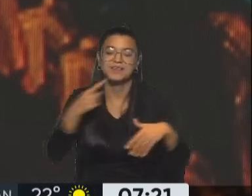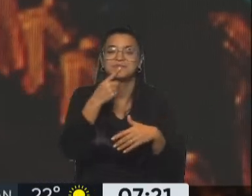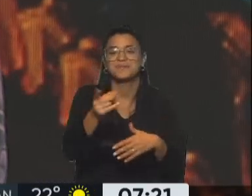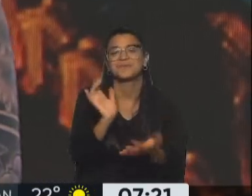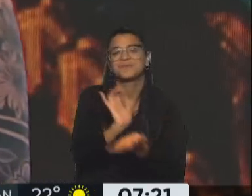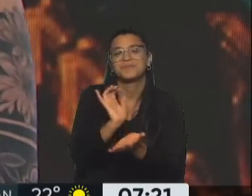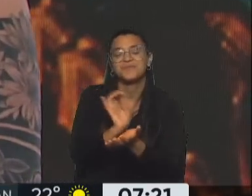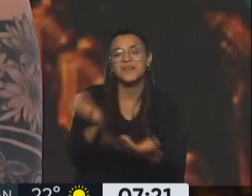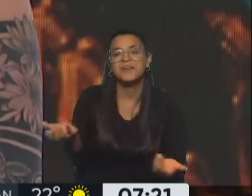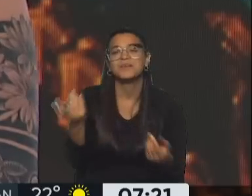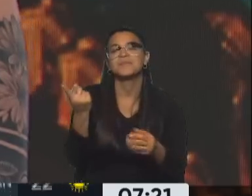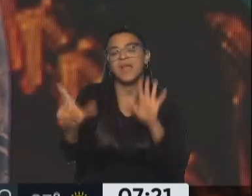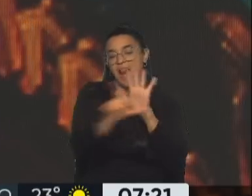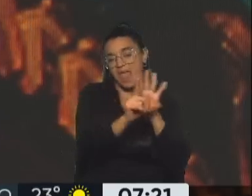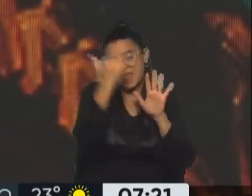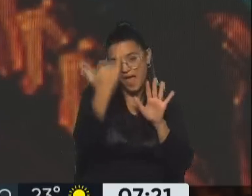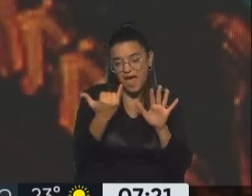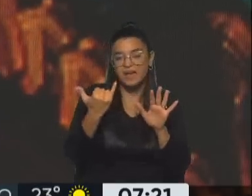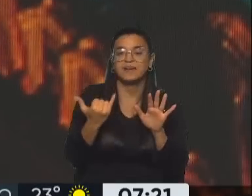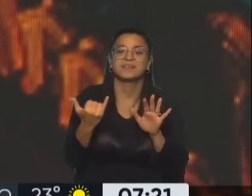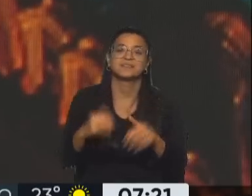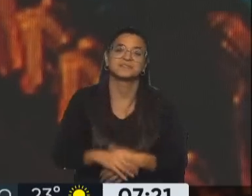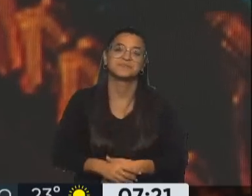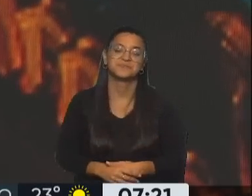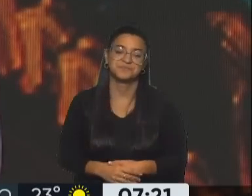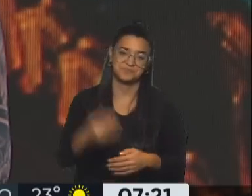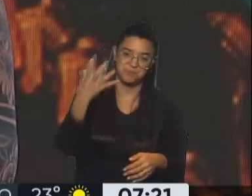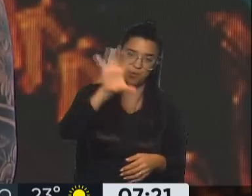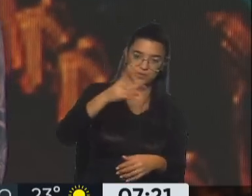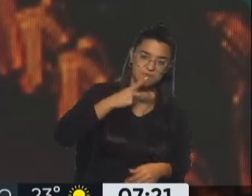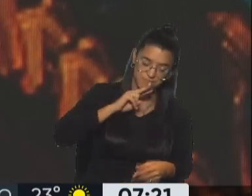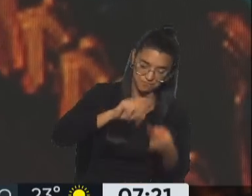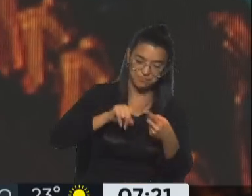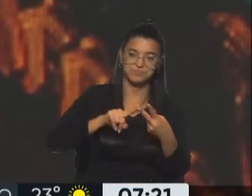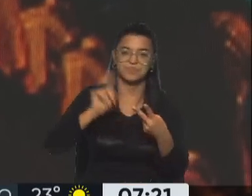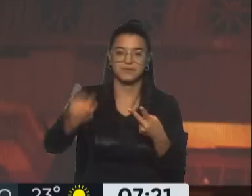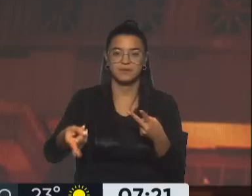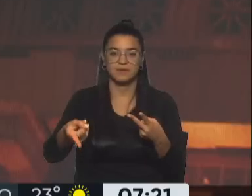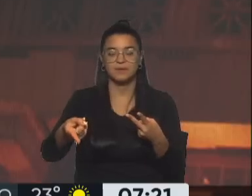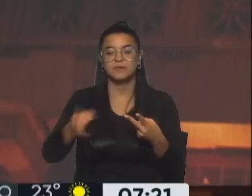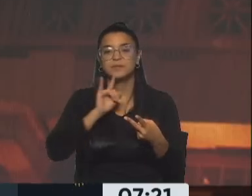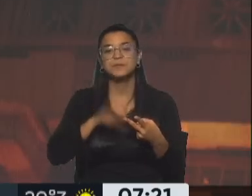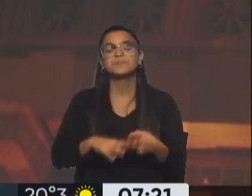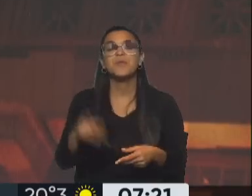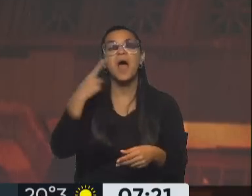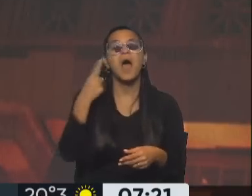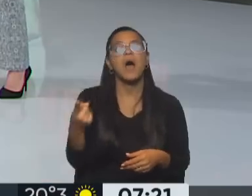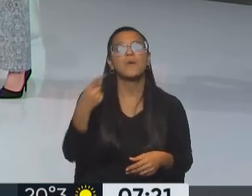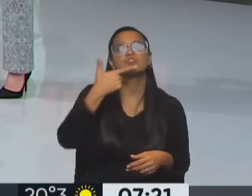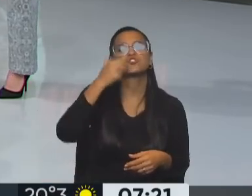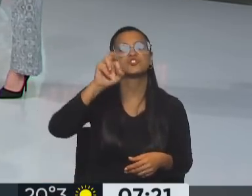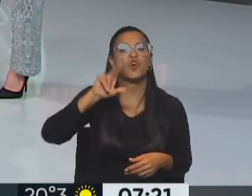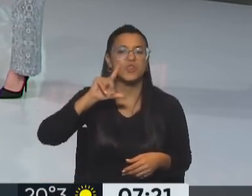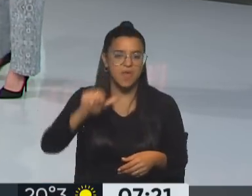tiene legalidad. En este caso hablamos de las provincias de San Juan y hablamos de la provincia... Vamos a ver si Soria habla de feudalismo también. Vamos ¿verdad? a